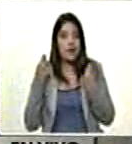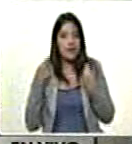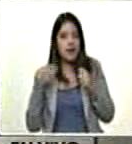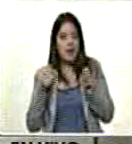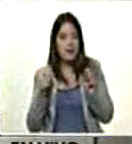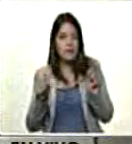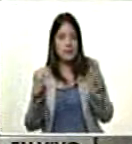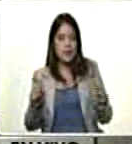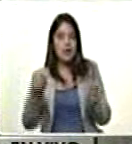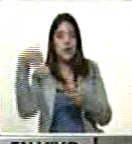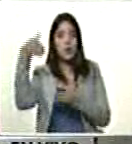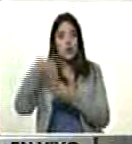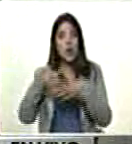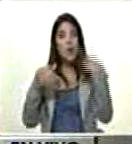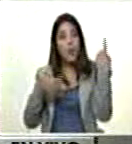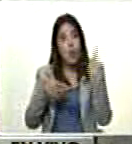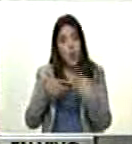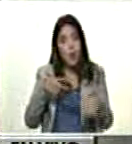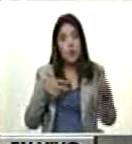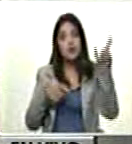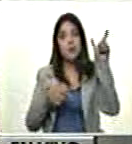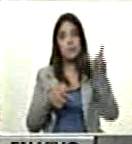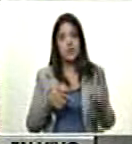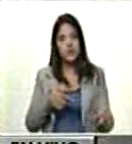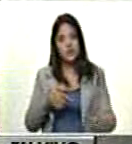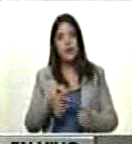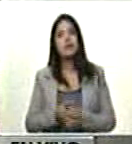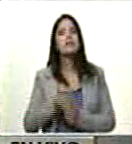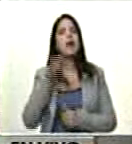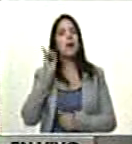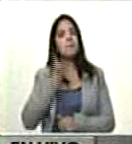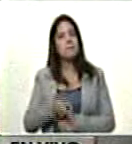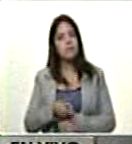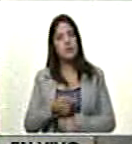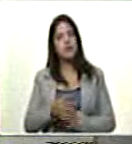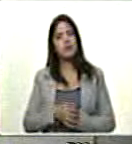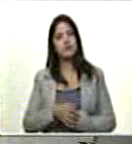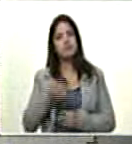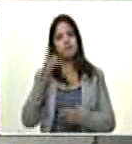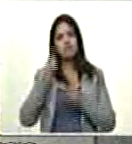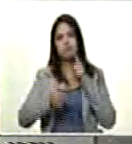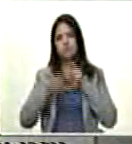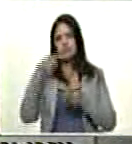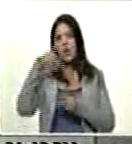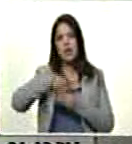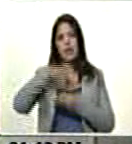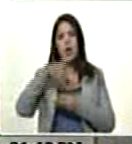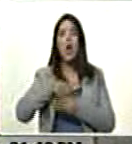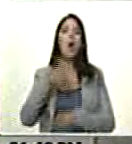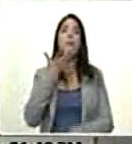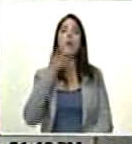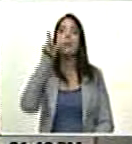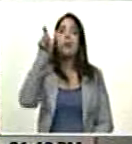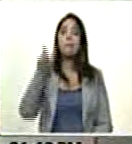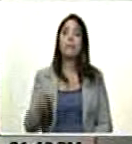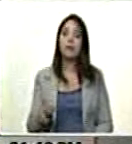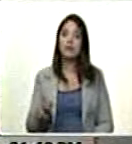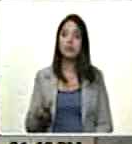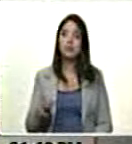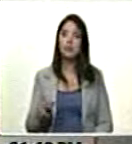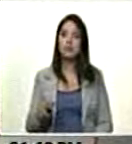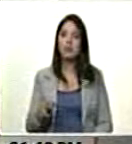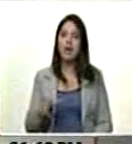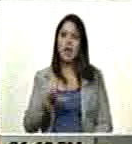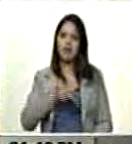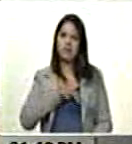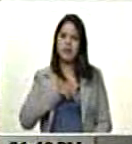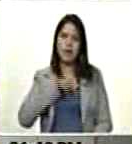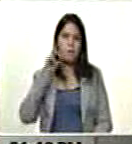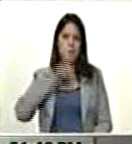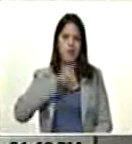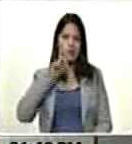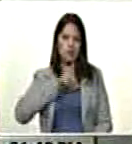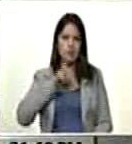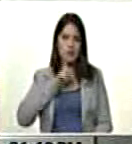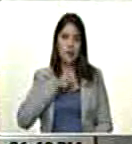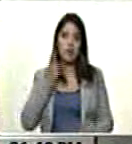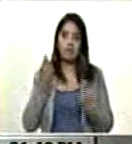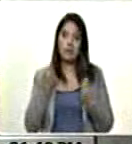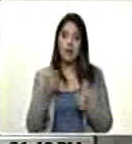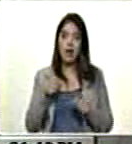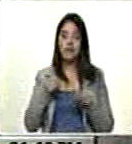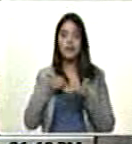persona, también usurpación de funciones electorales, cuando una persona con unas credenciales falsas, por ejemplo,